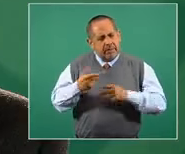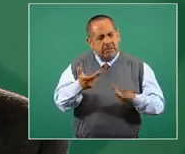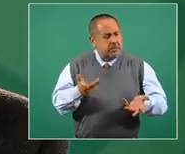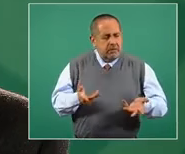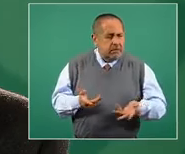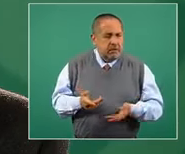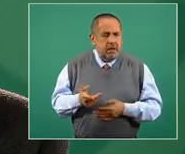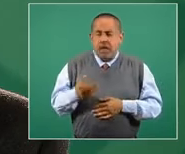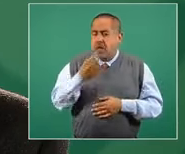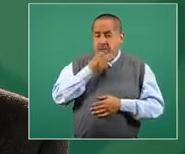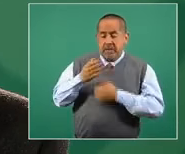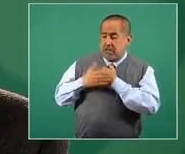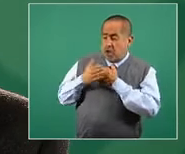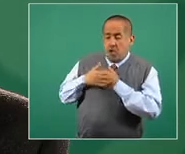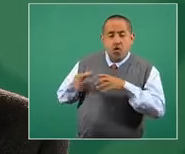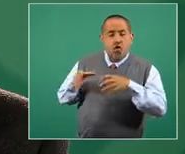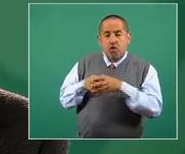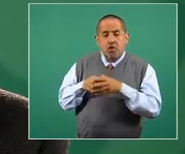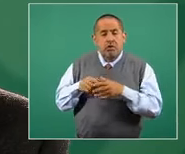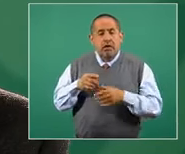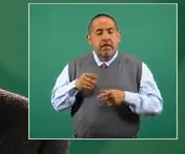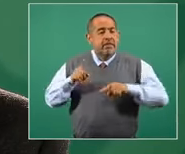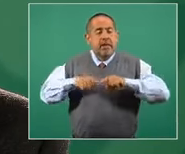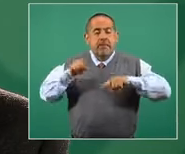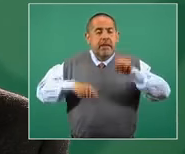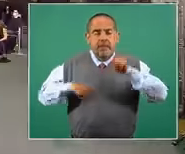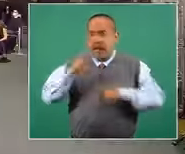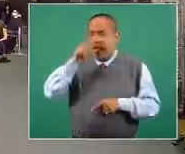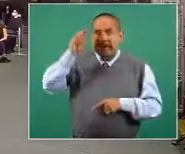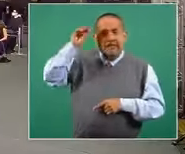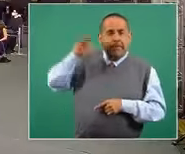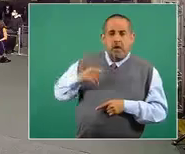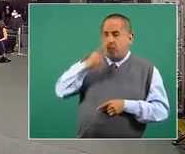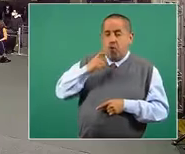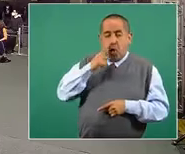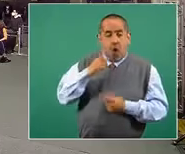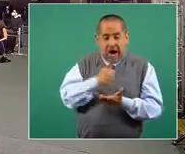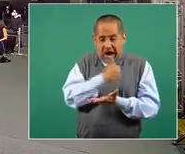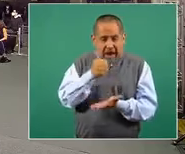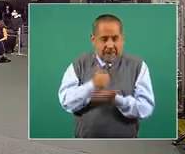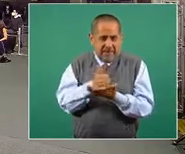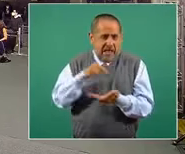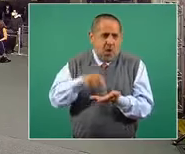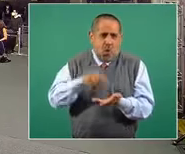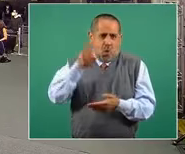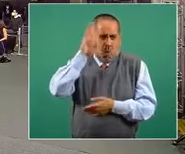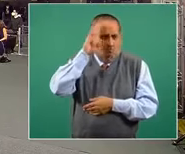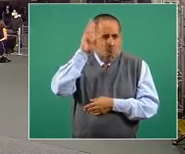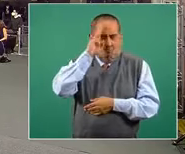se estaban basando en el semáforo rojo. Hay capitales que tienen un alto